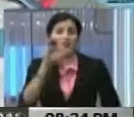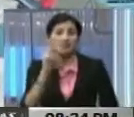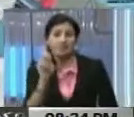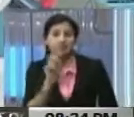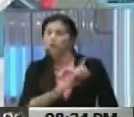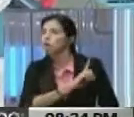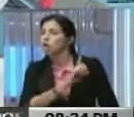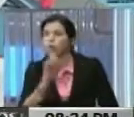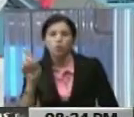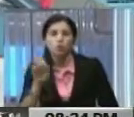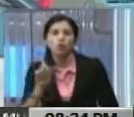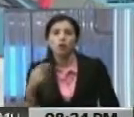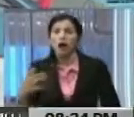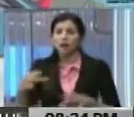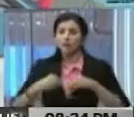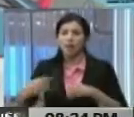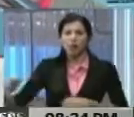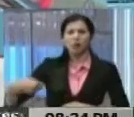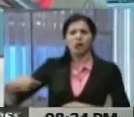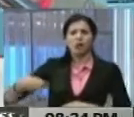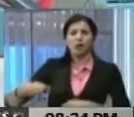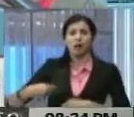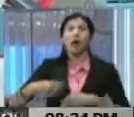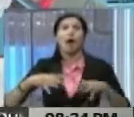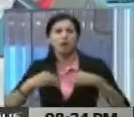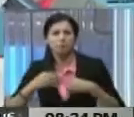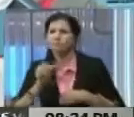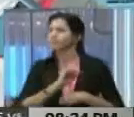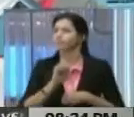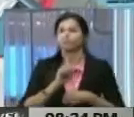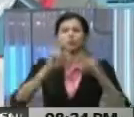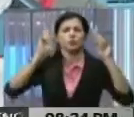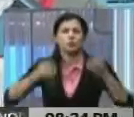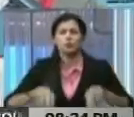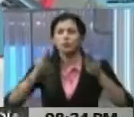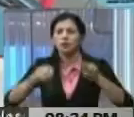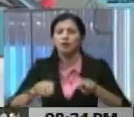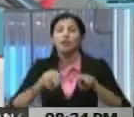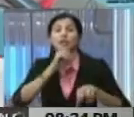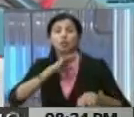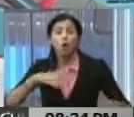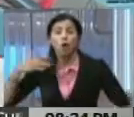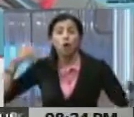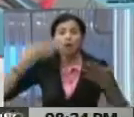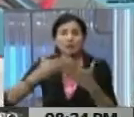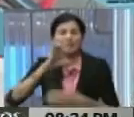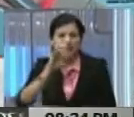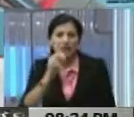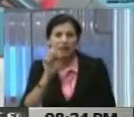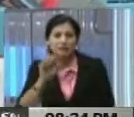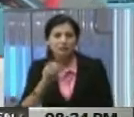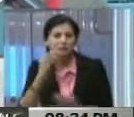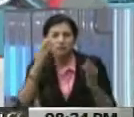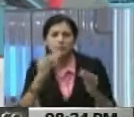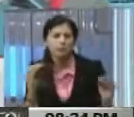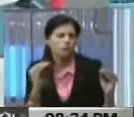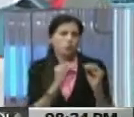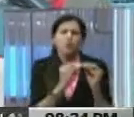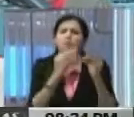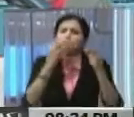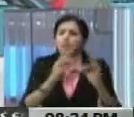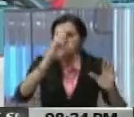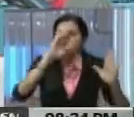actúa bajo presiones de ninguna naturaleza. Su historia está enmarcada en la constitucionalidad de sus actos,